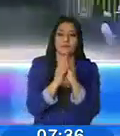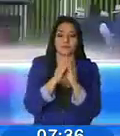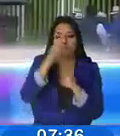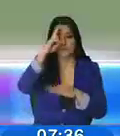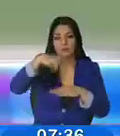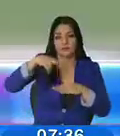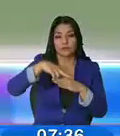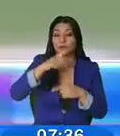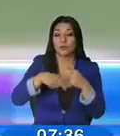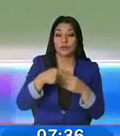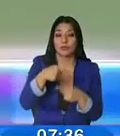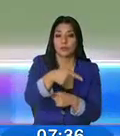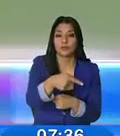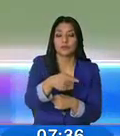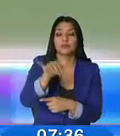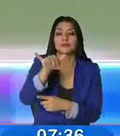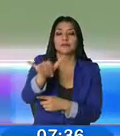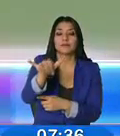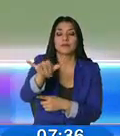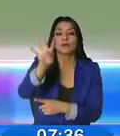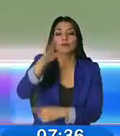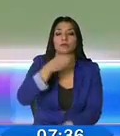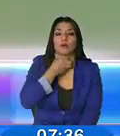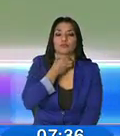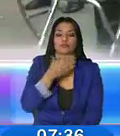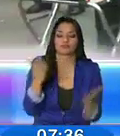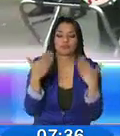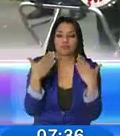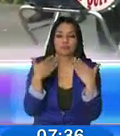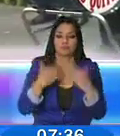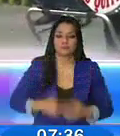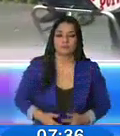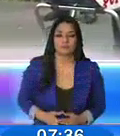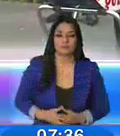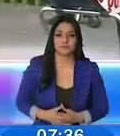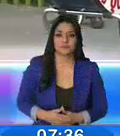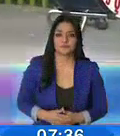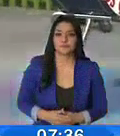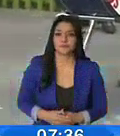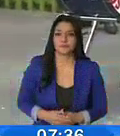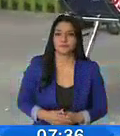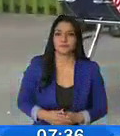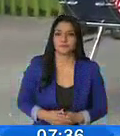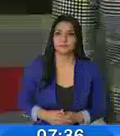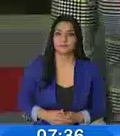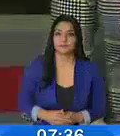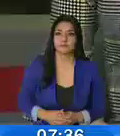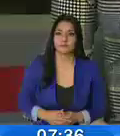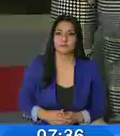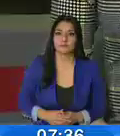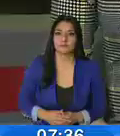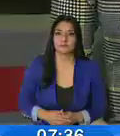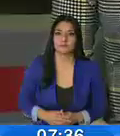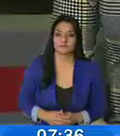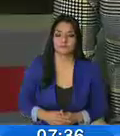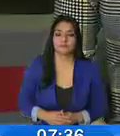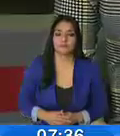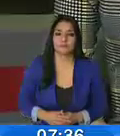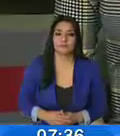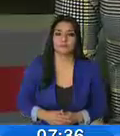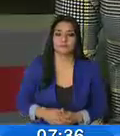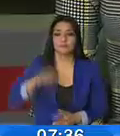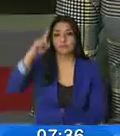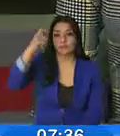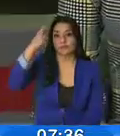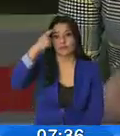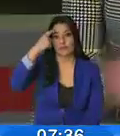se realizará en Guayaquil este sábado 4 de agosto. Informó Patricia Aldaz. Y el Ejecutivo